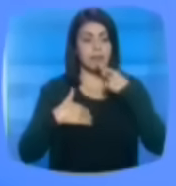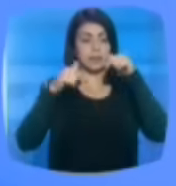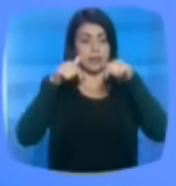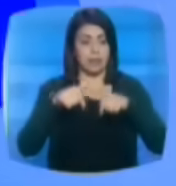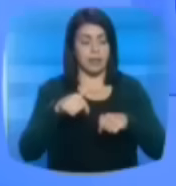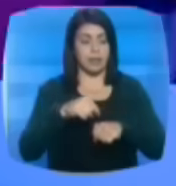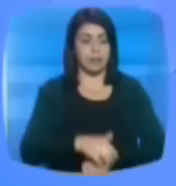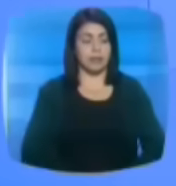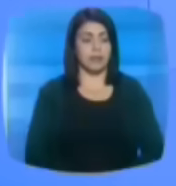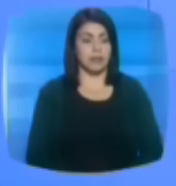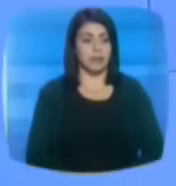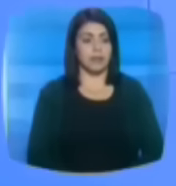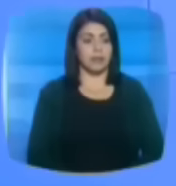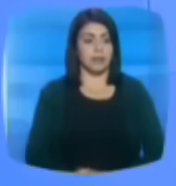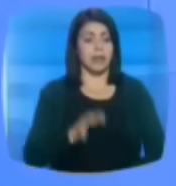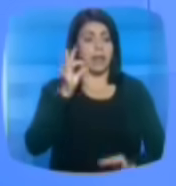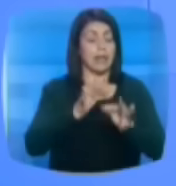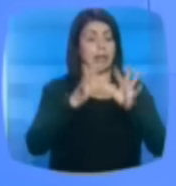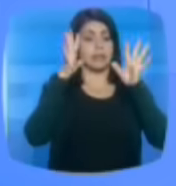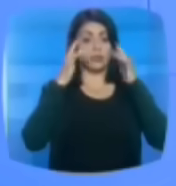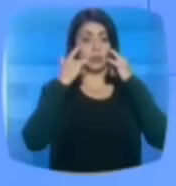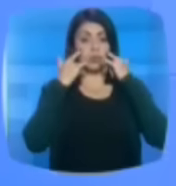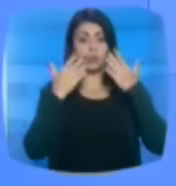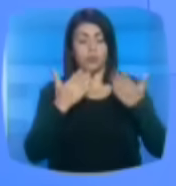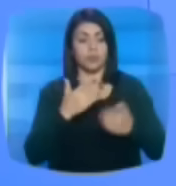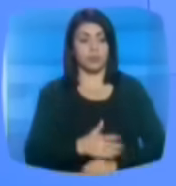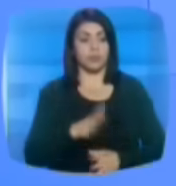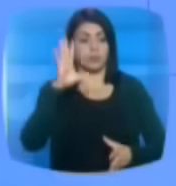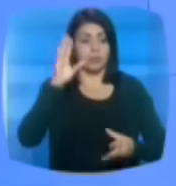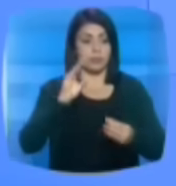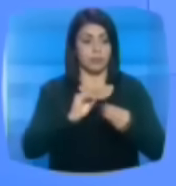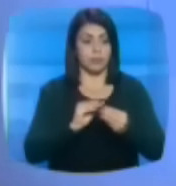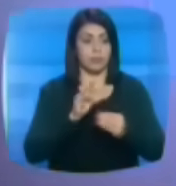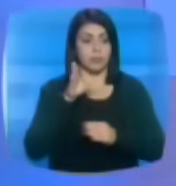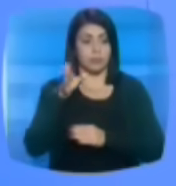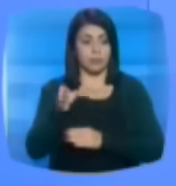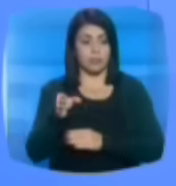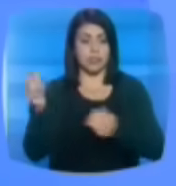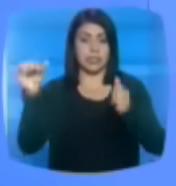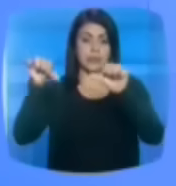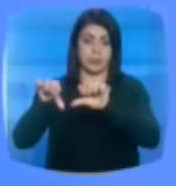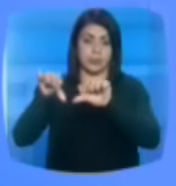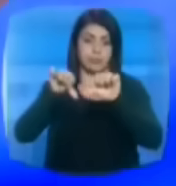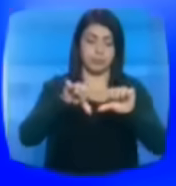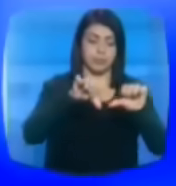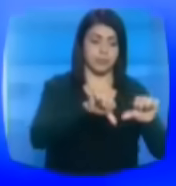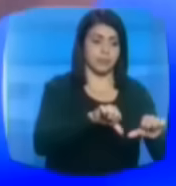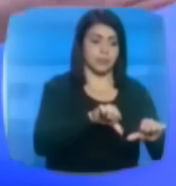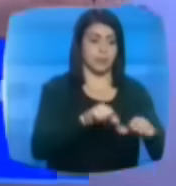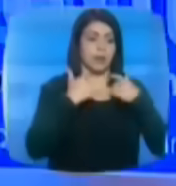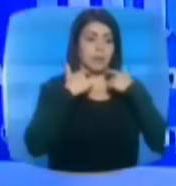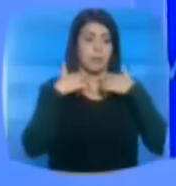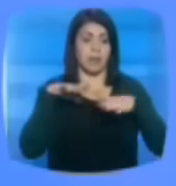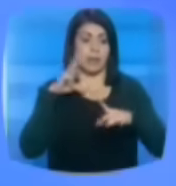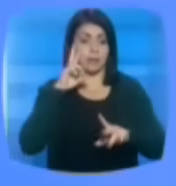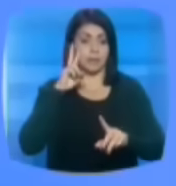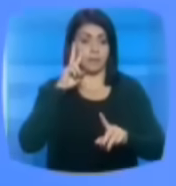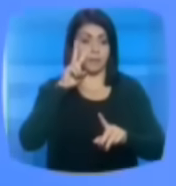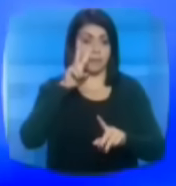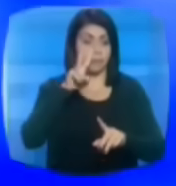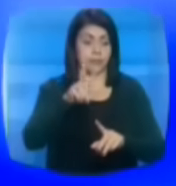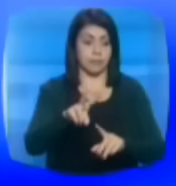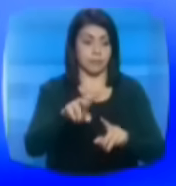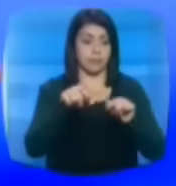de una vez. Ajá. Yo decía que el éxito es el resultado de ir de fracaso en fracaso sin perder, pues